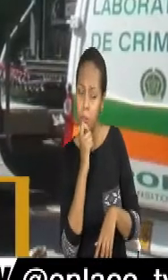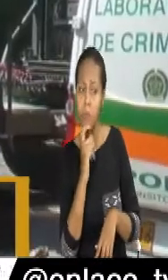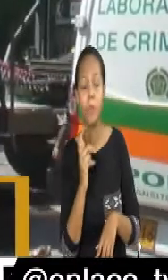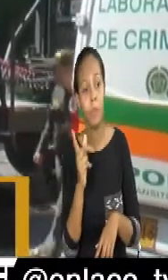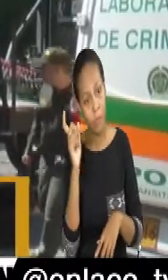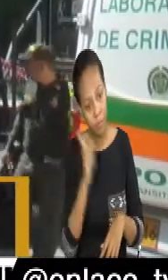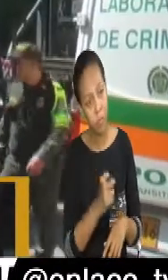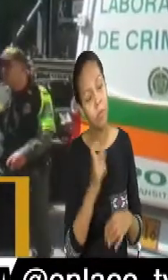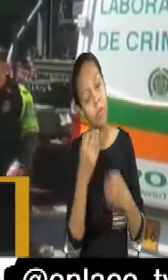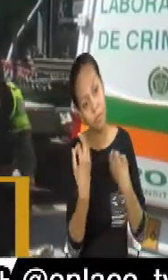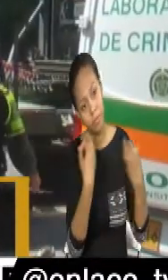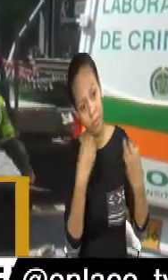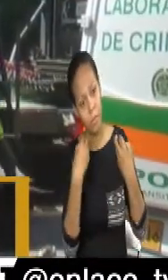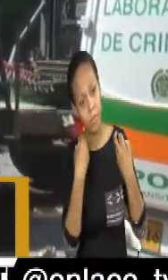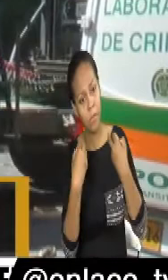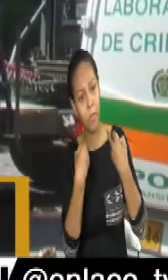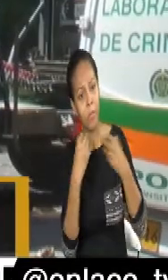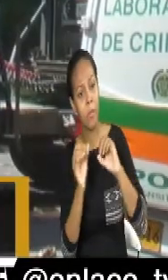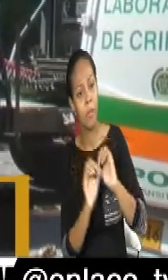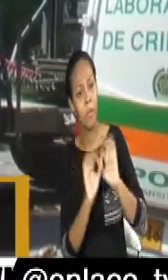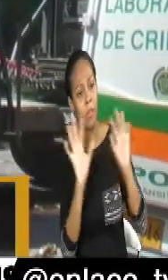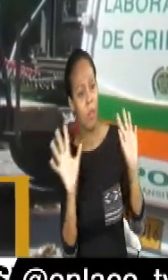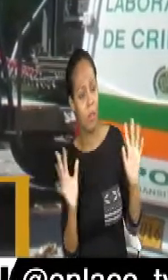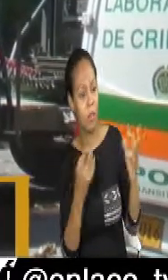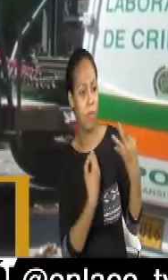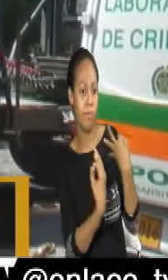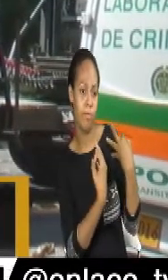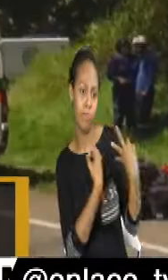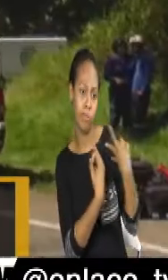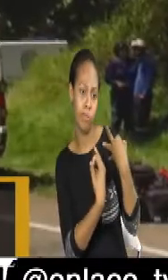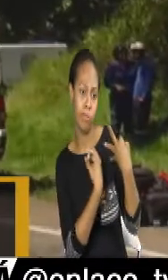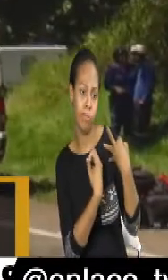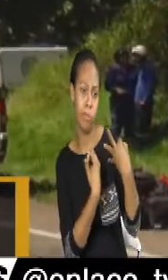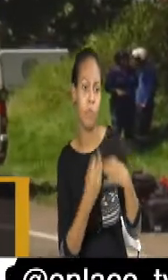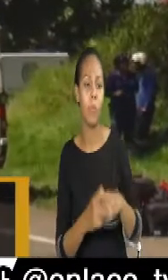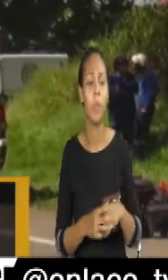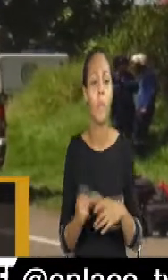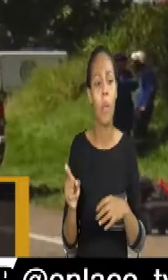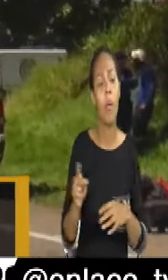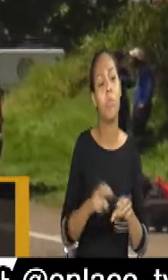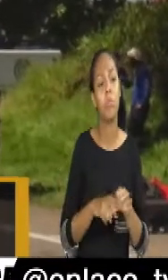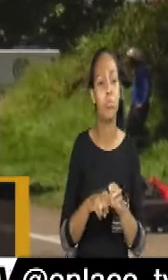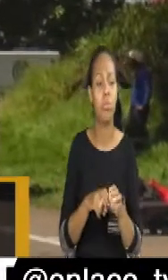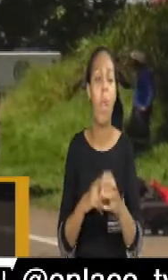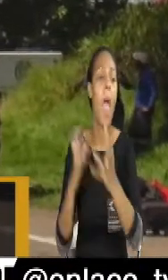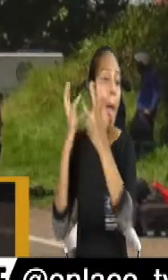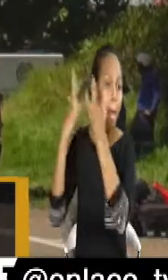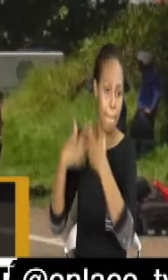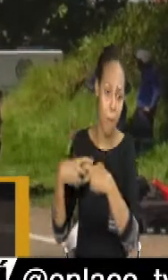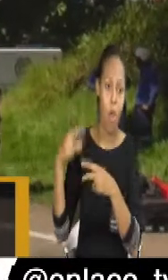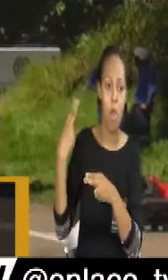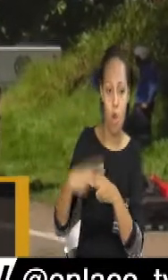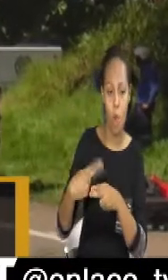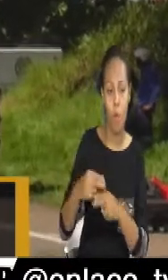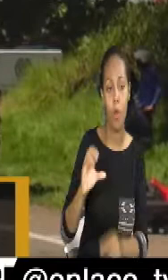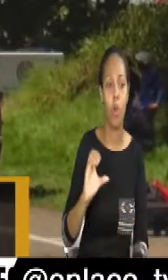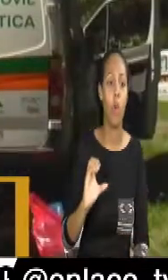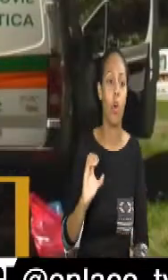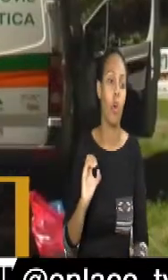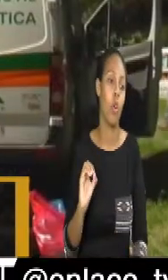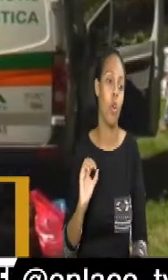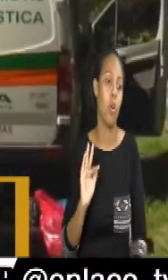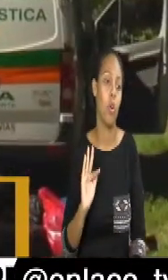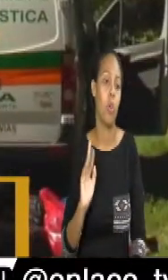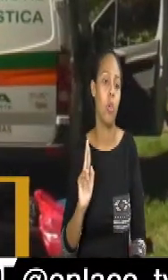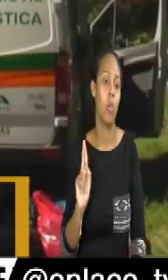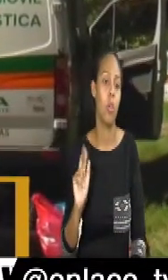para las familias de las personas que iban viajando en la buseta de Cotras Magdalena con el paso de las horas crece. Los cuerpos de la mayoría de las víctimas de